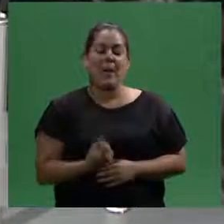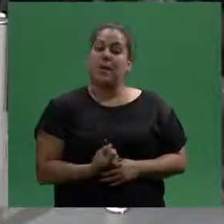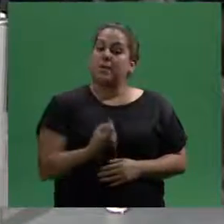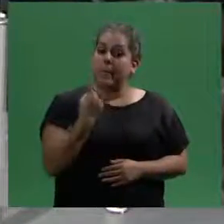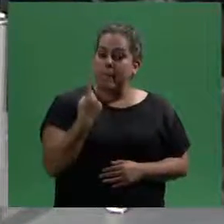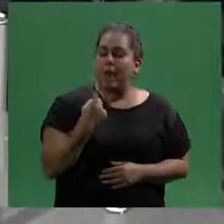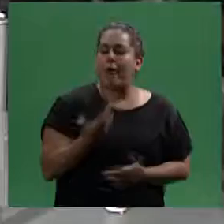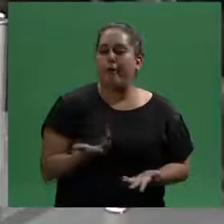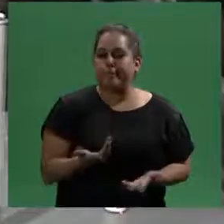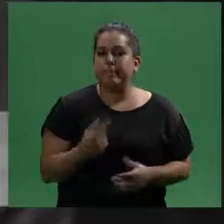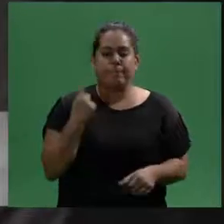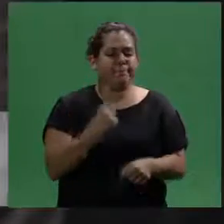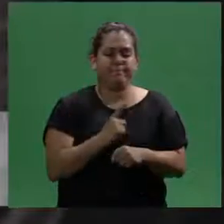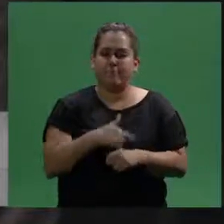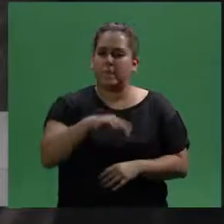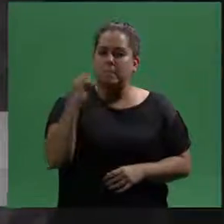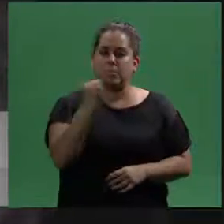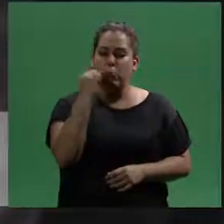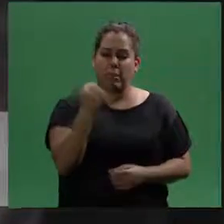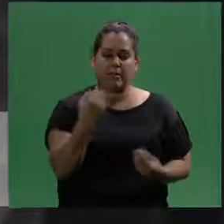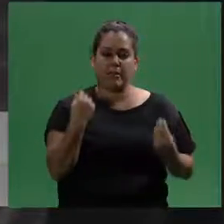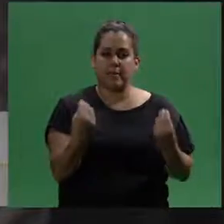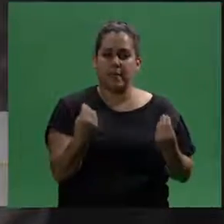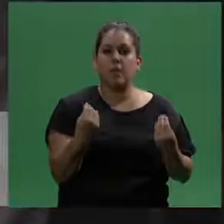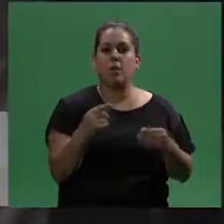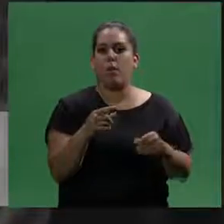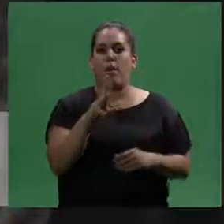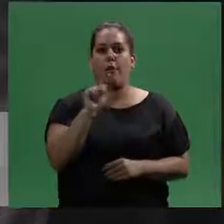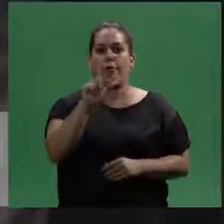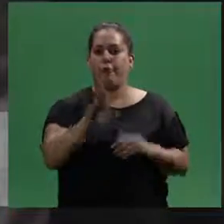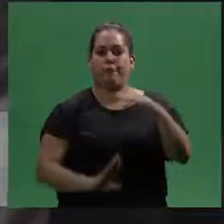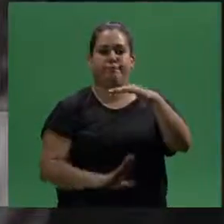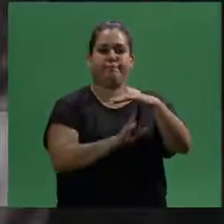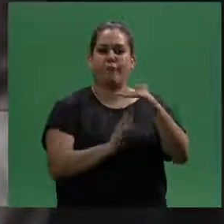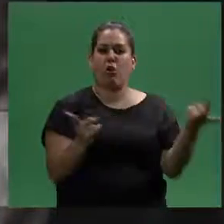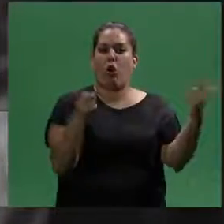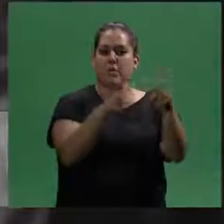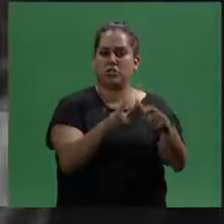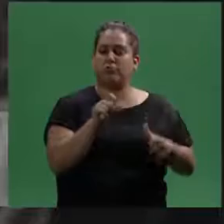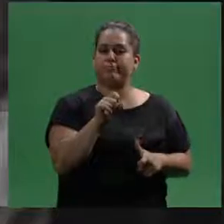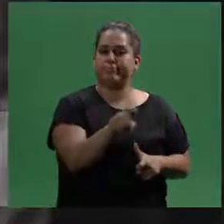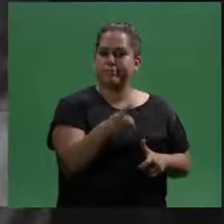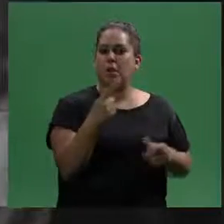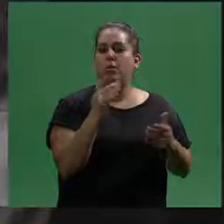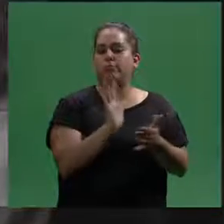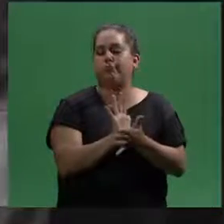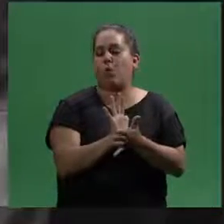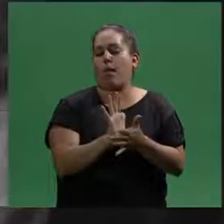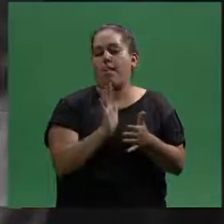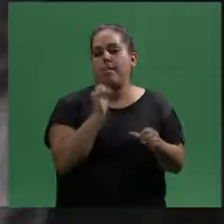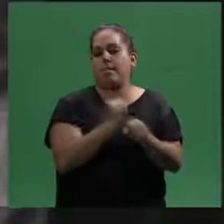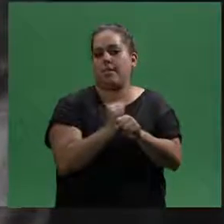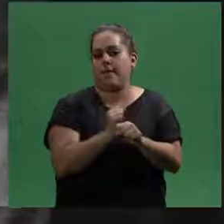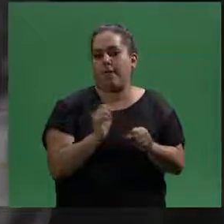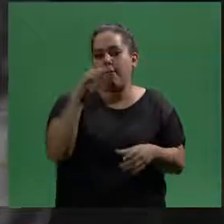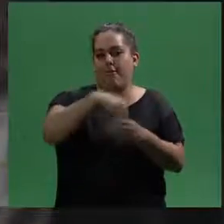A ver, primero lo más importante quizás que es el rol central que tienen las comisiones en la tarea